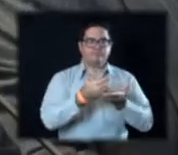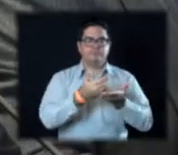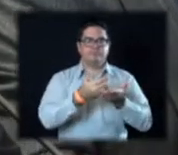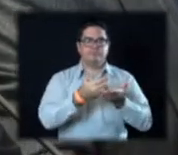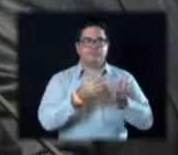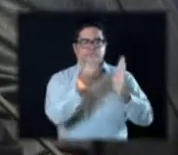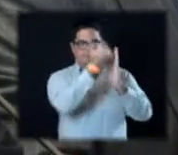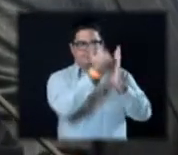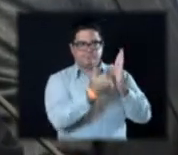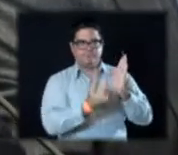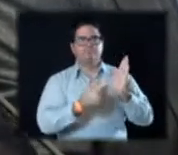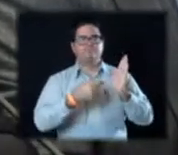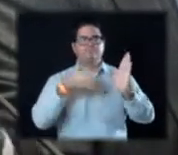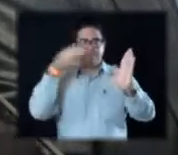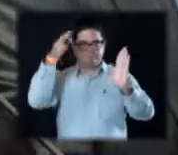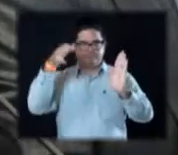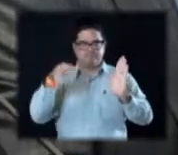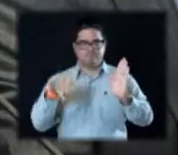de